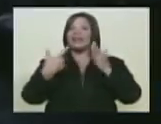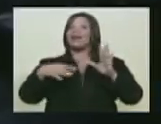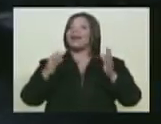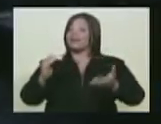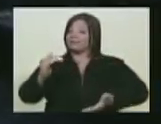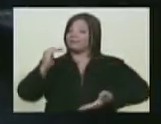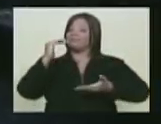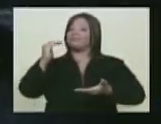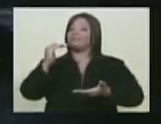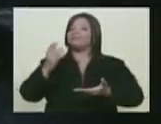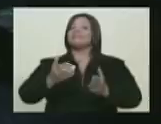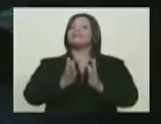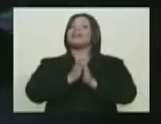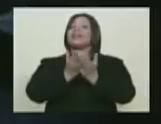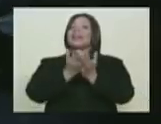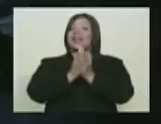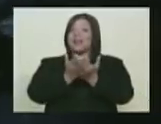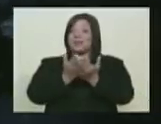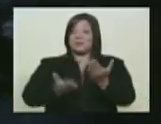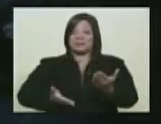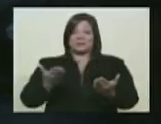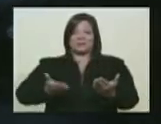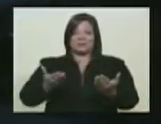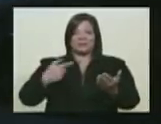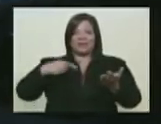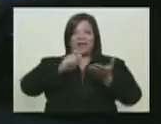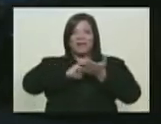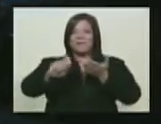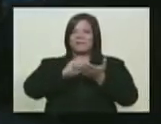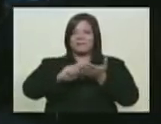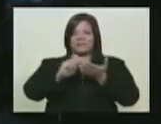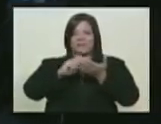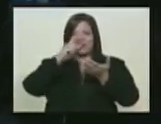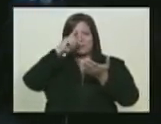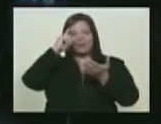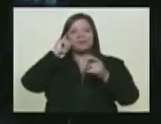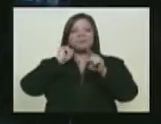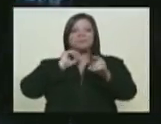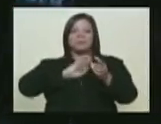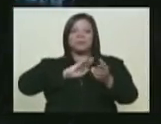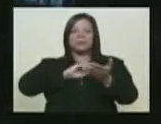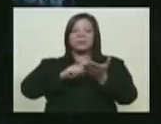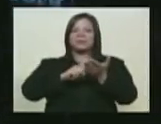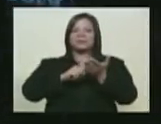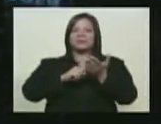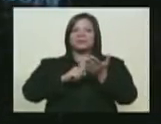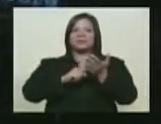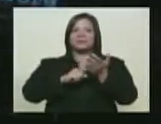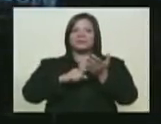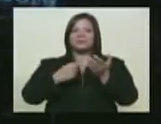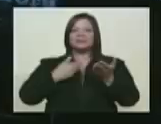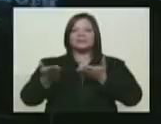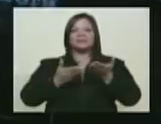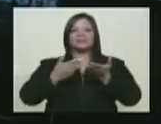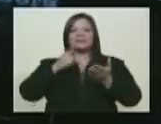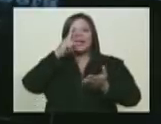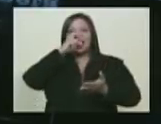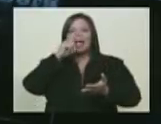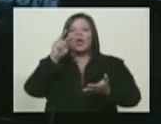libro que trae tu firma, mira. Fue dedicado a este servidor en el